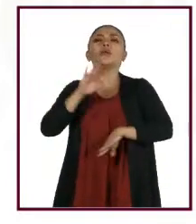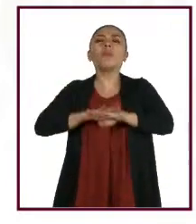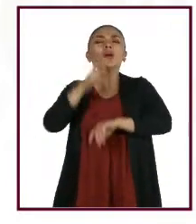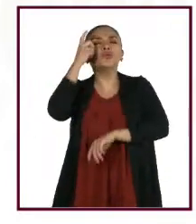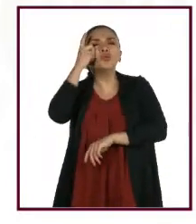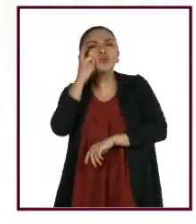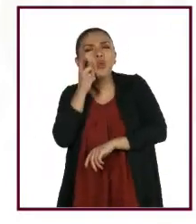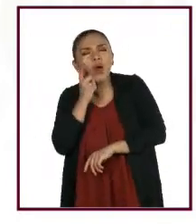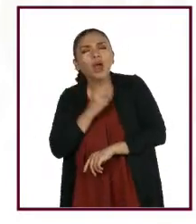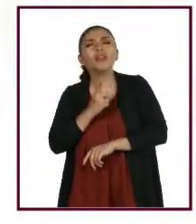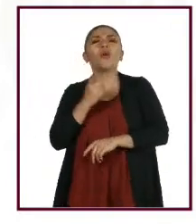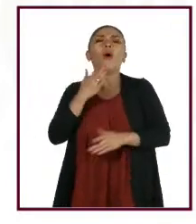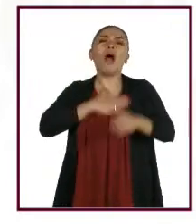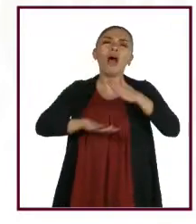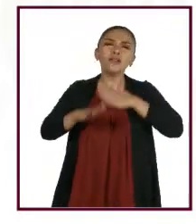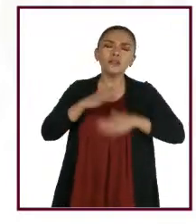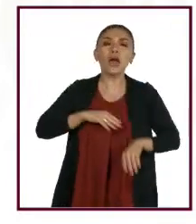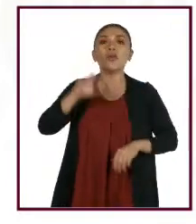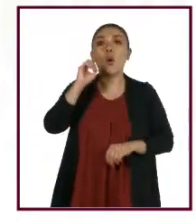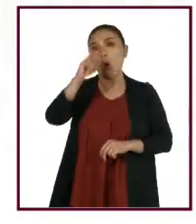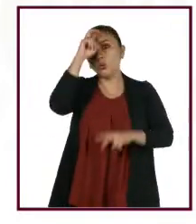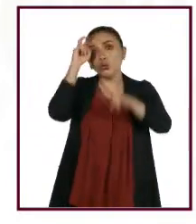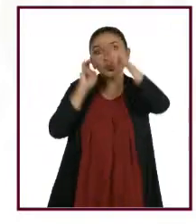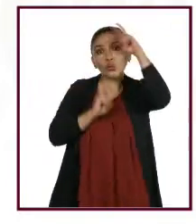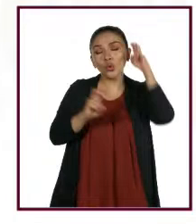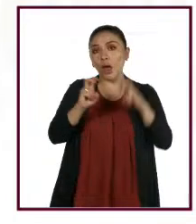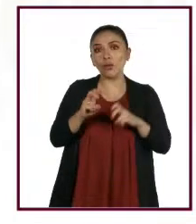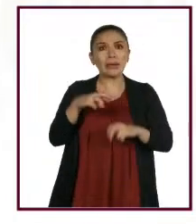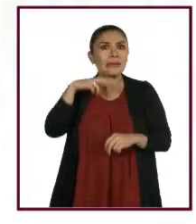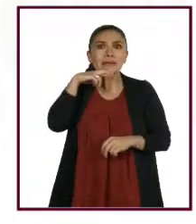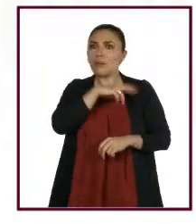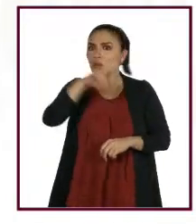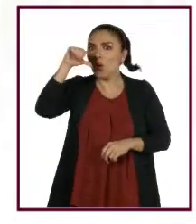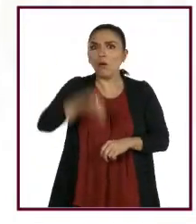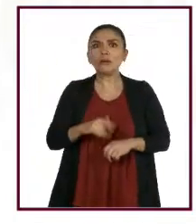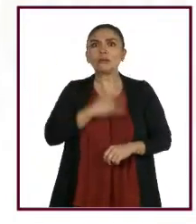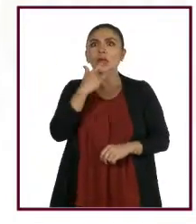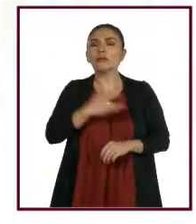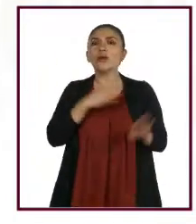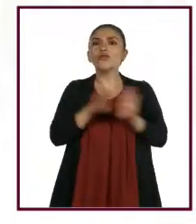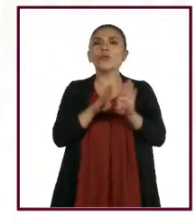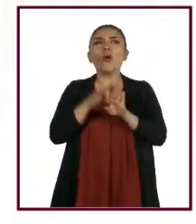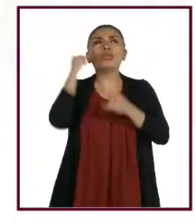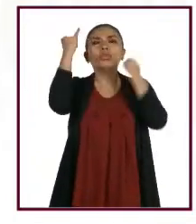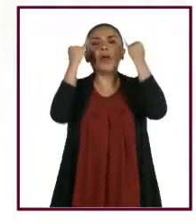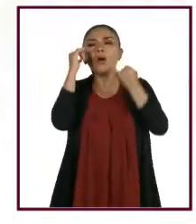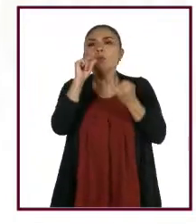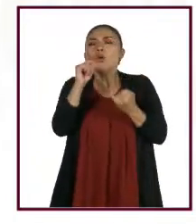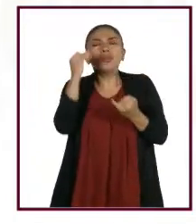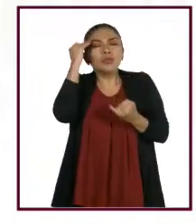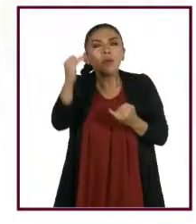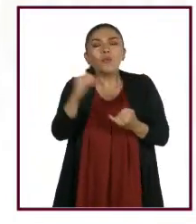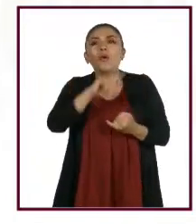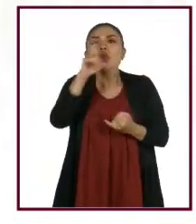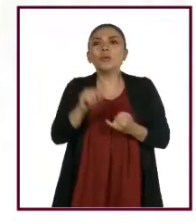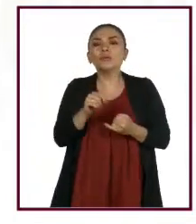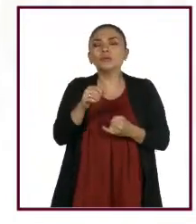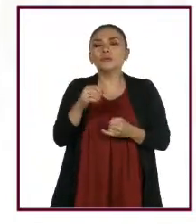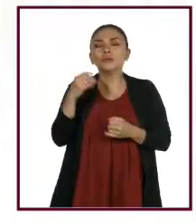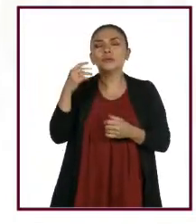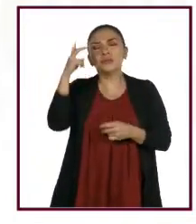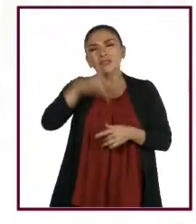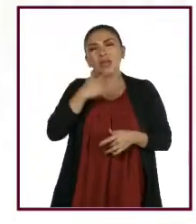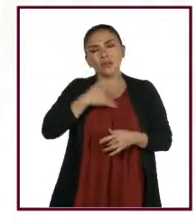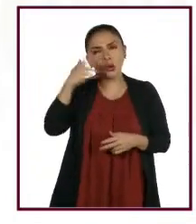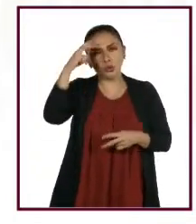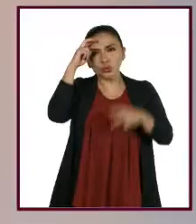sueño. Su duración de este efecto es inmediata, es decir, el efecto psicotrópico es unos pocos segundos, pero varía